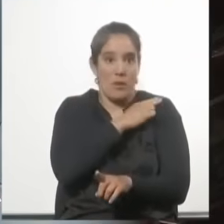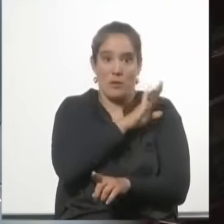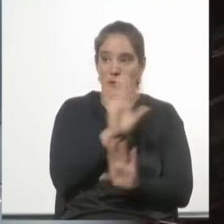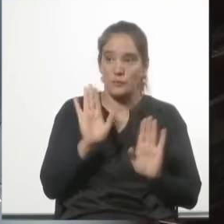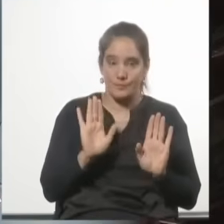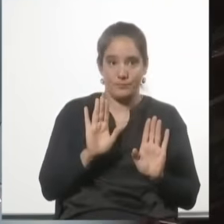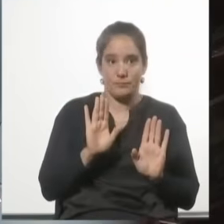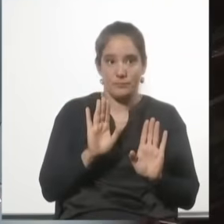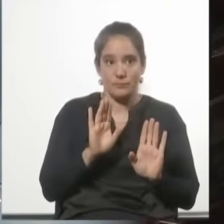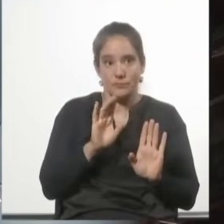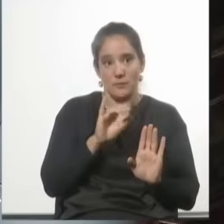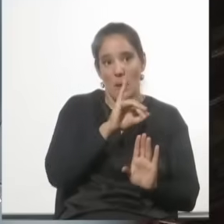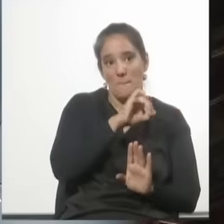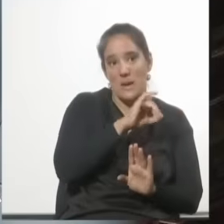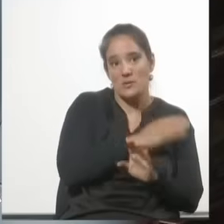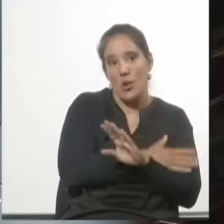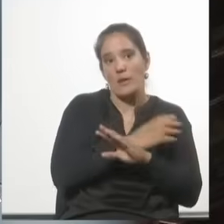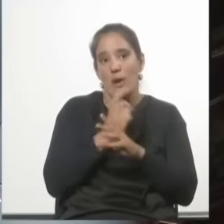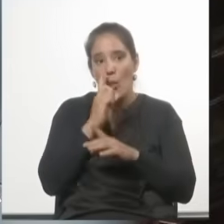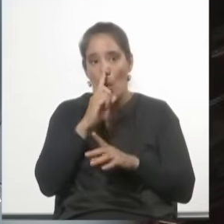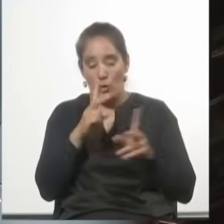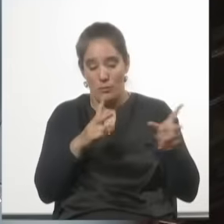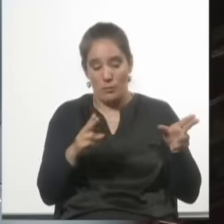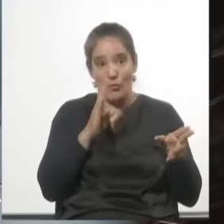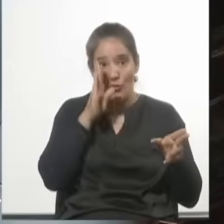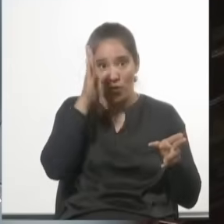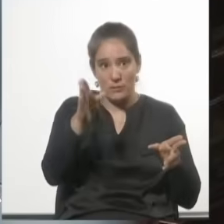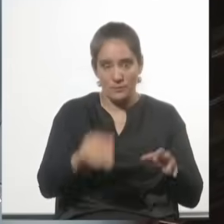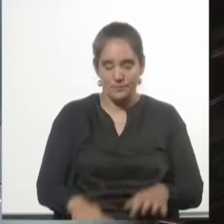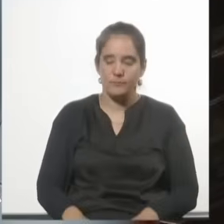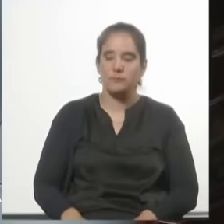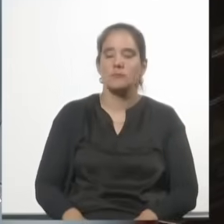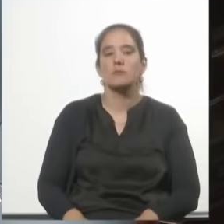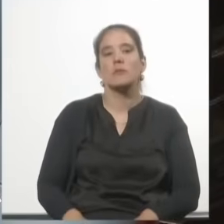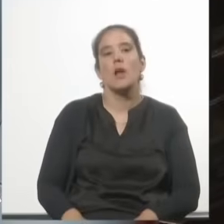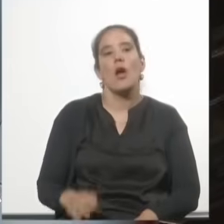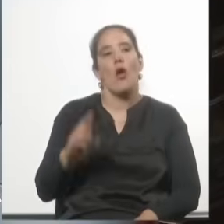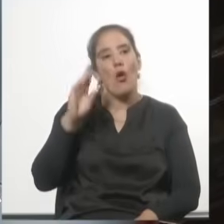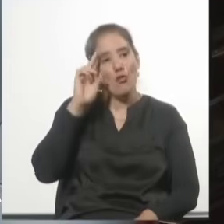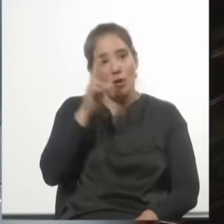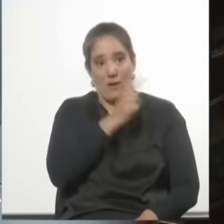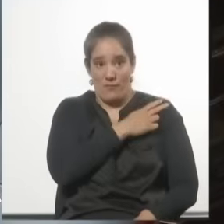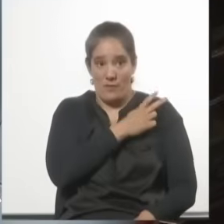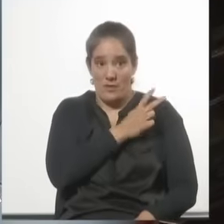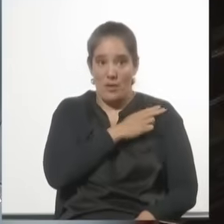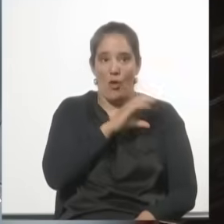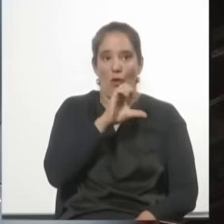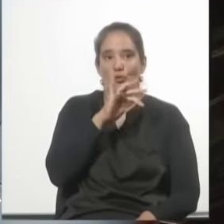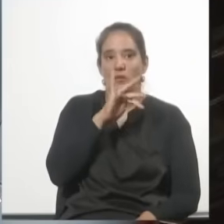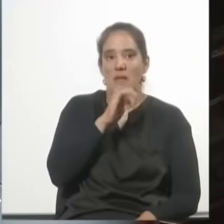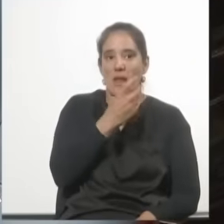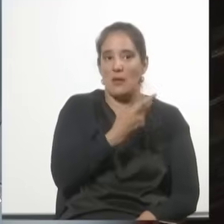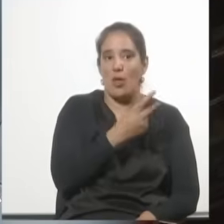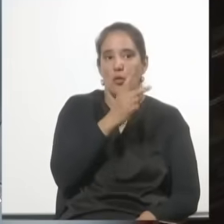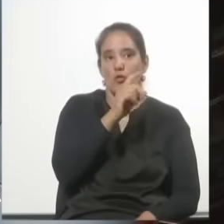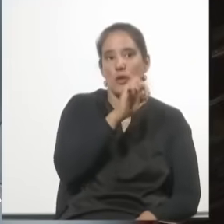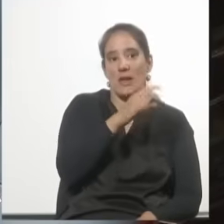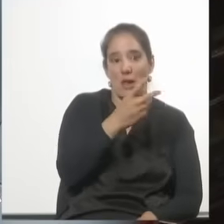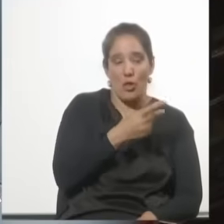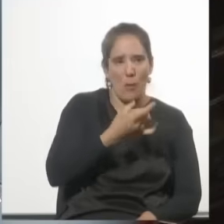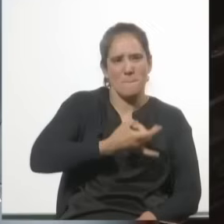mes mayo-junio. Corresponde también aclarar que los señores oficiales superiores pertenecientes a la COTEC y DIRME